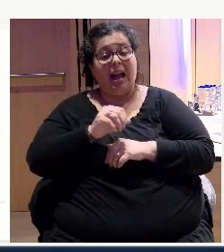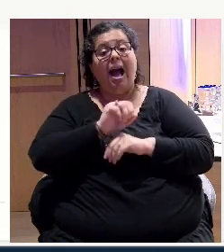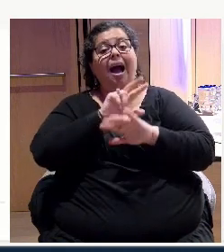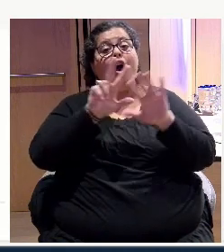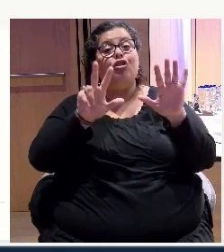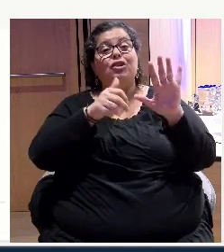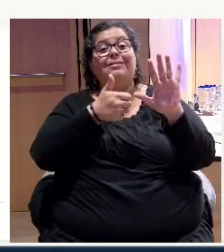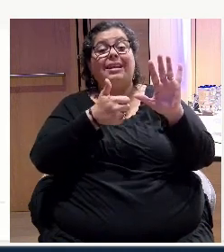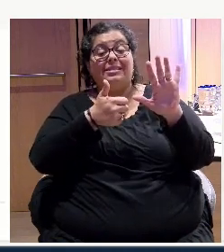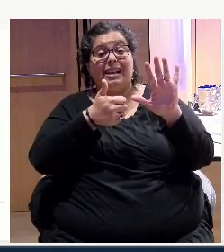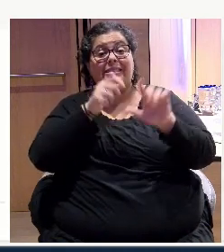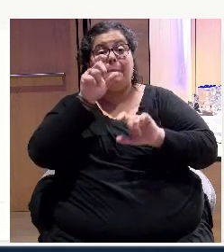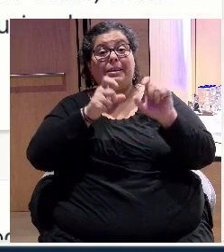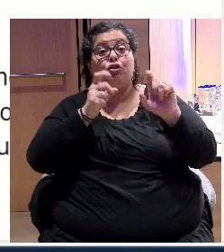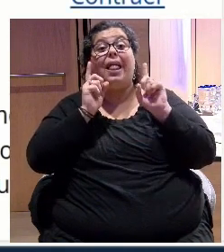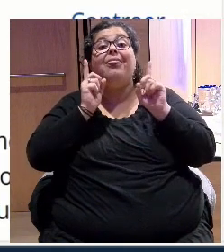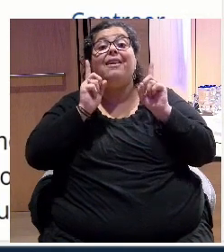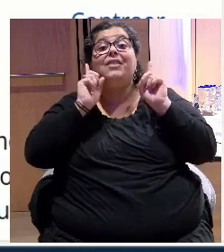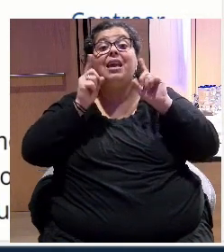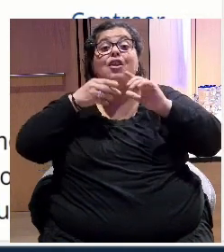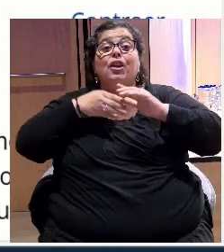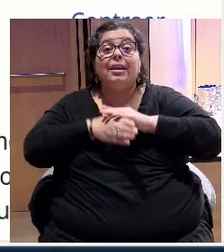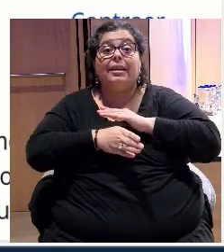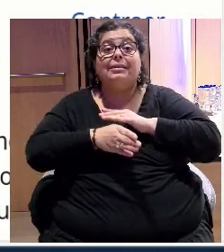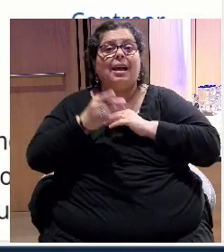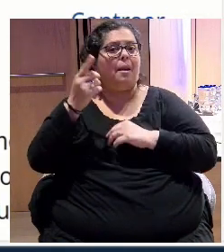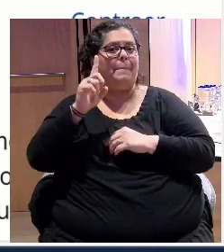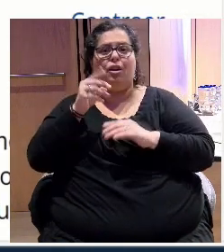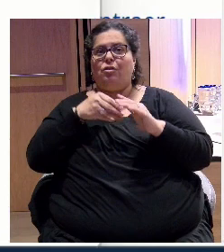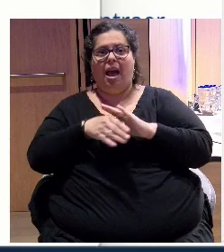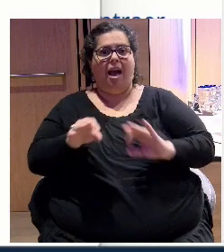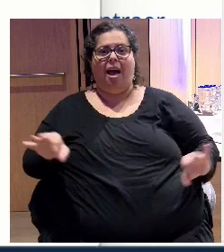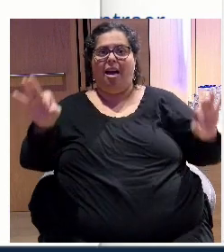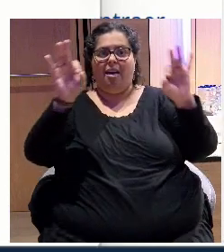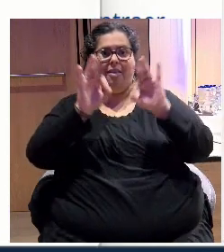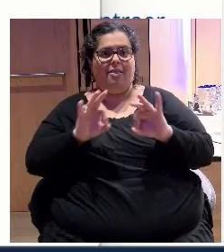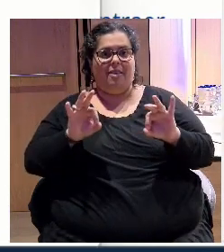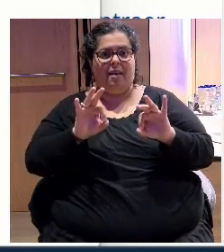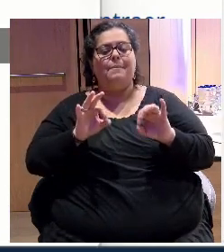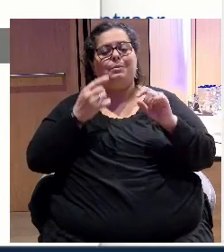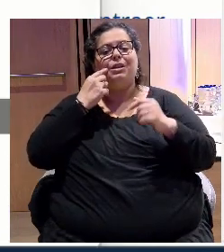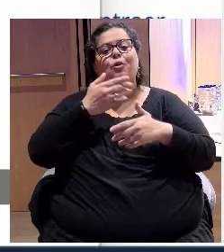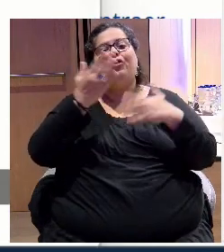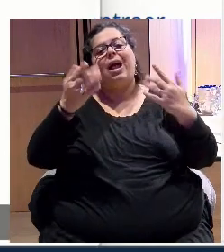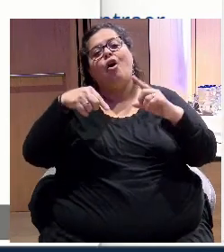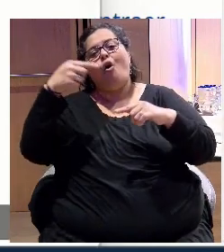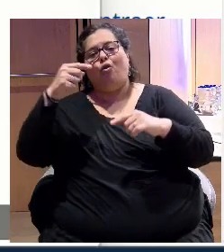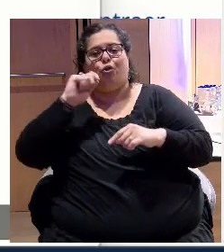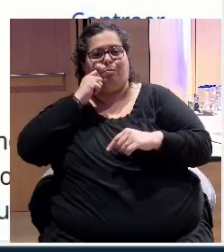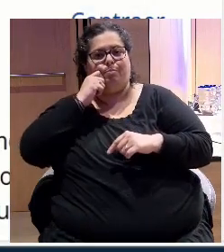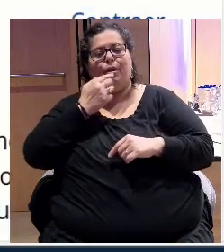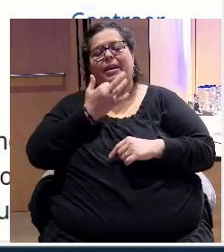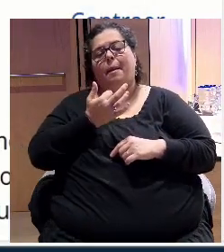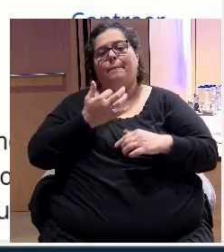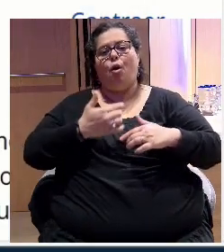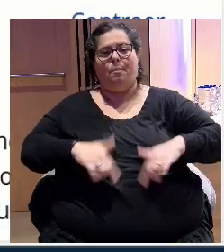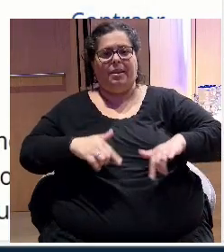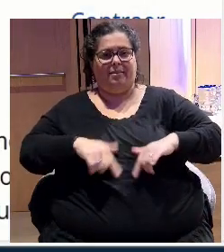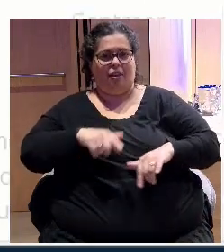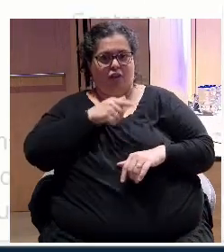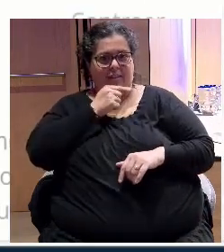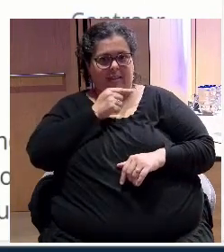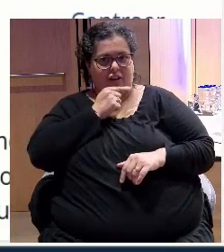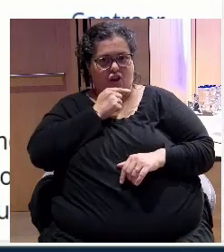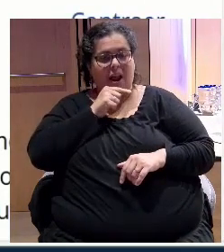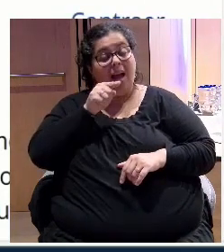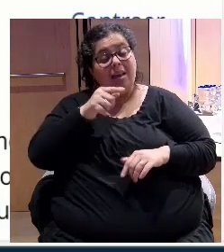personas debieron ingresar según el cupo y no ingresó nadie. Vamos a ir a alguno un poco más alentador. Por ejemplo, el Ministerio del Interior.